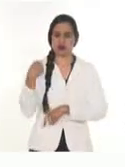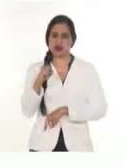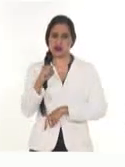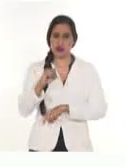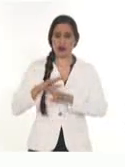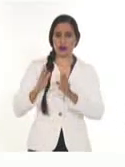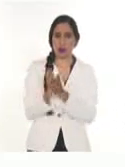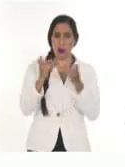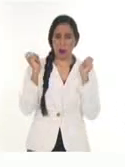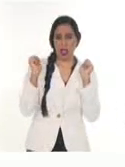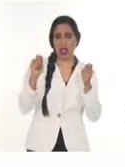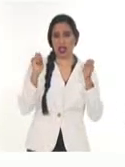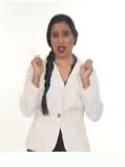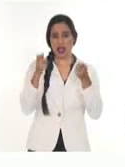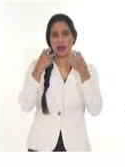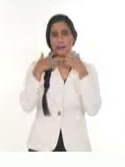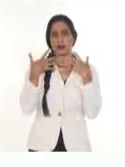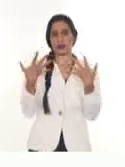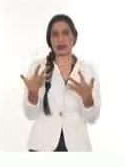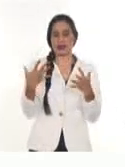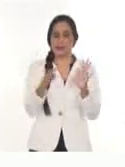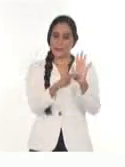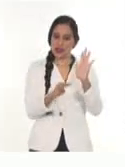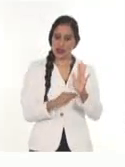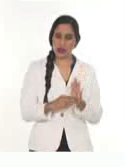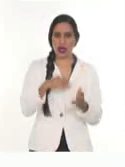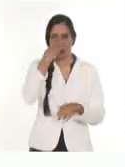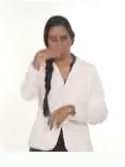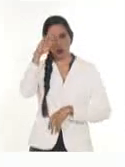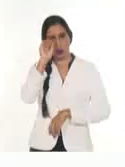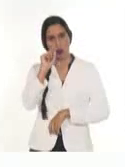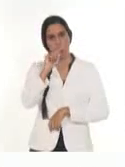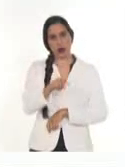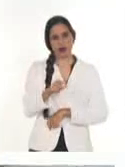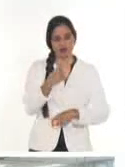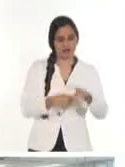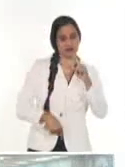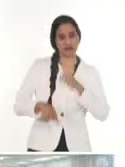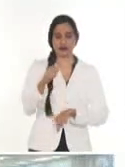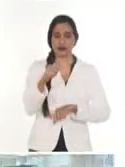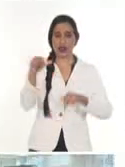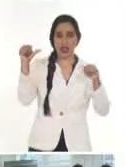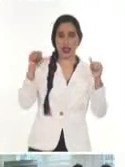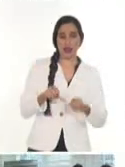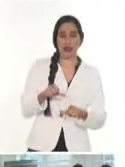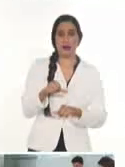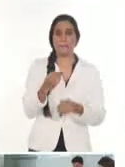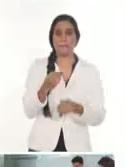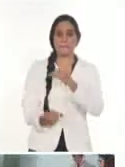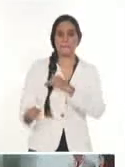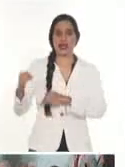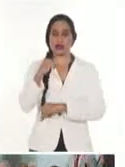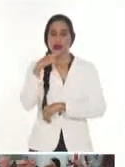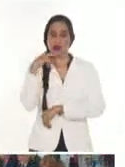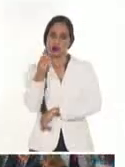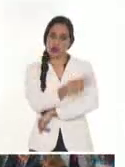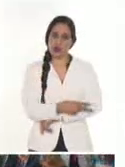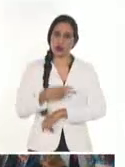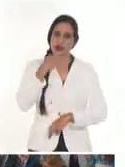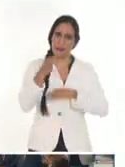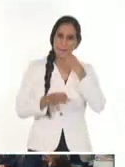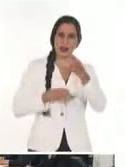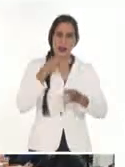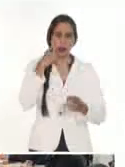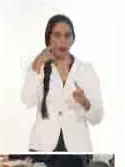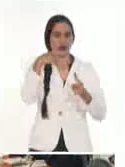punitivas unilaterales, de lo cual Cuba ha sido víctima, apuntó. El ministro ruso de Relaciones Exteriores expresó su intención de